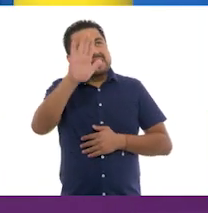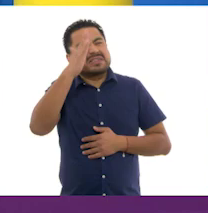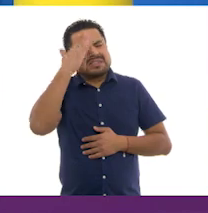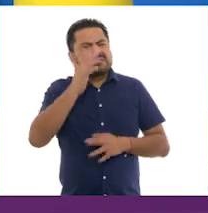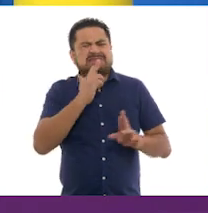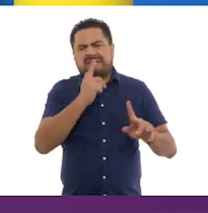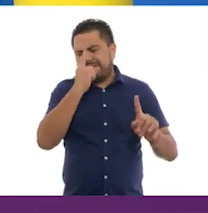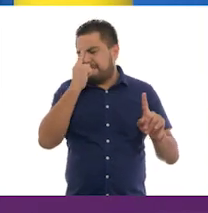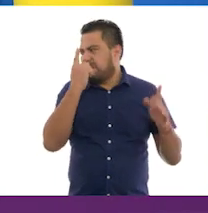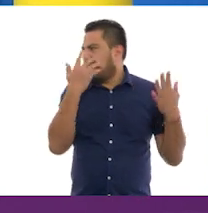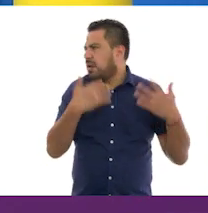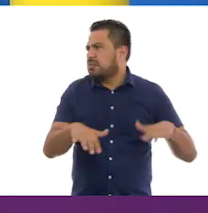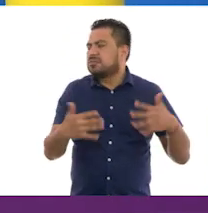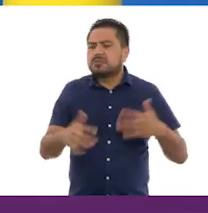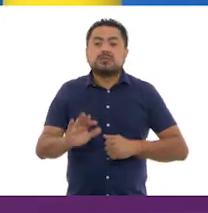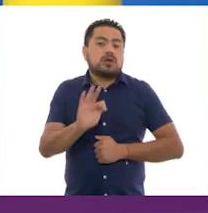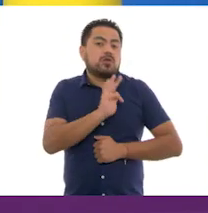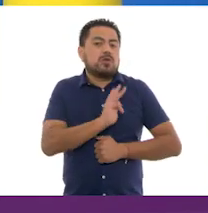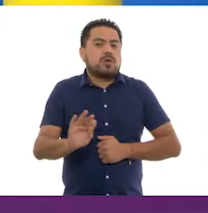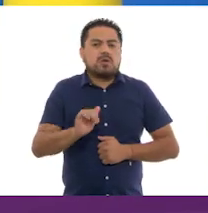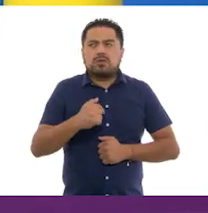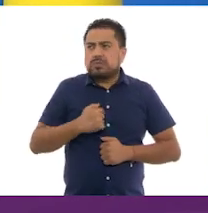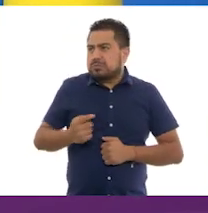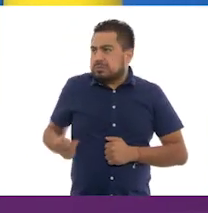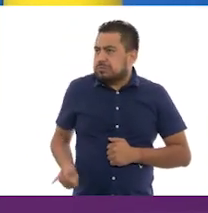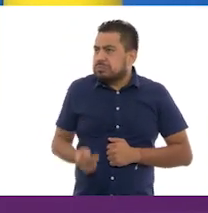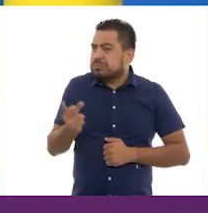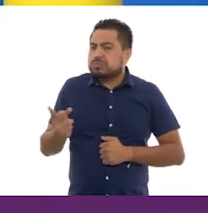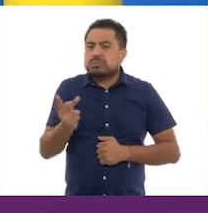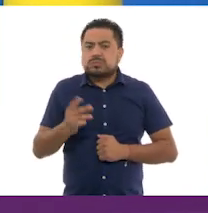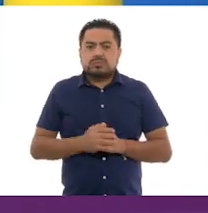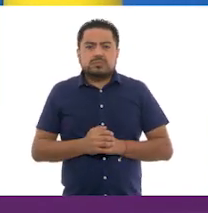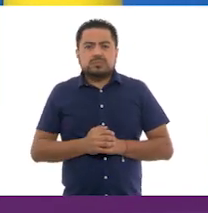está facilísima. Uh-huh. Podríamos preguntarle a un